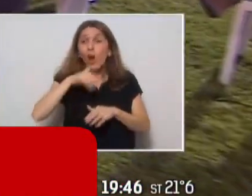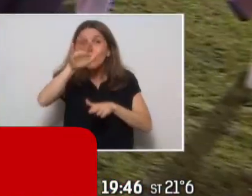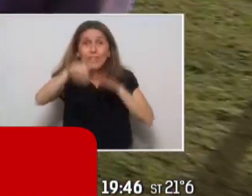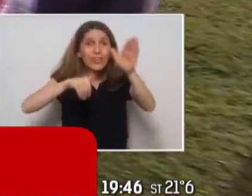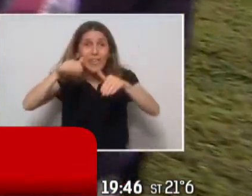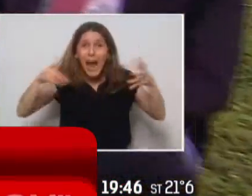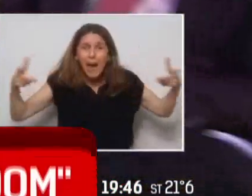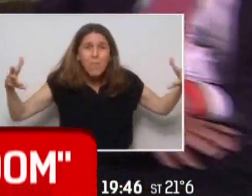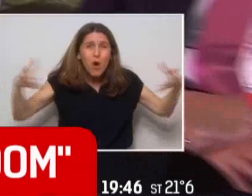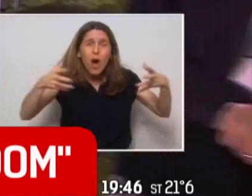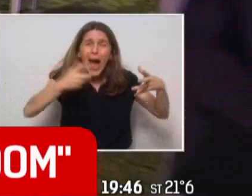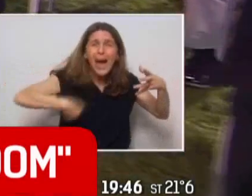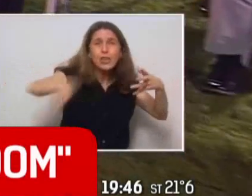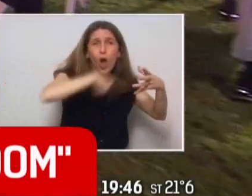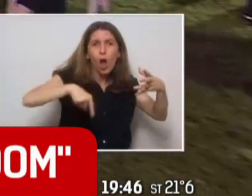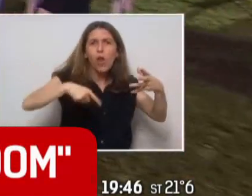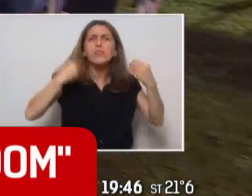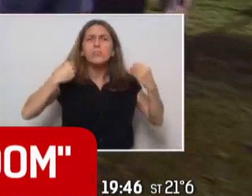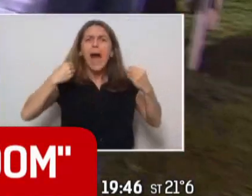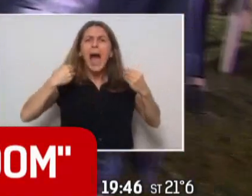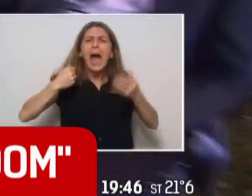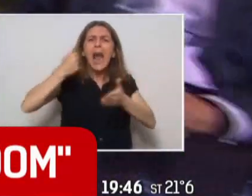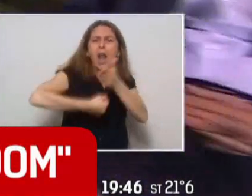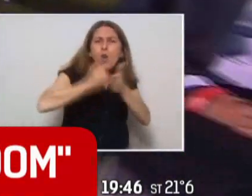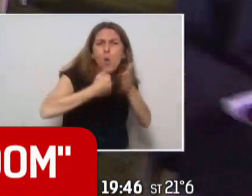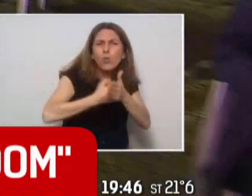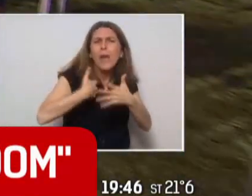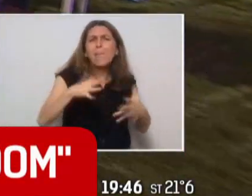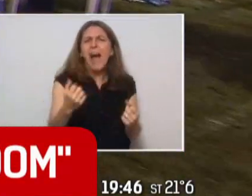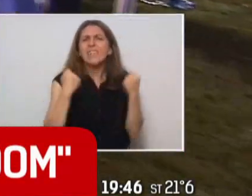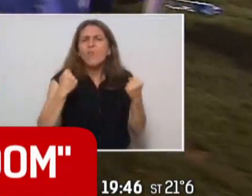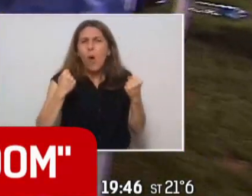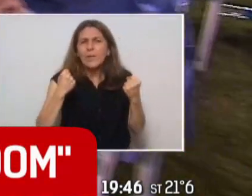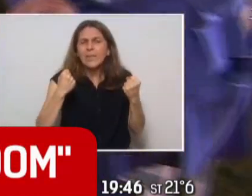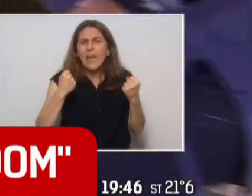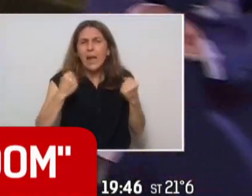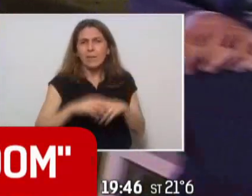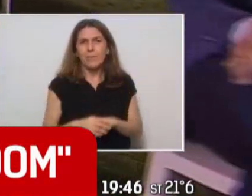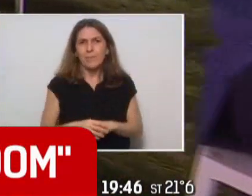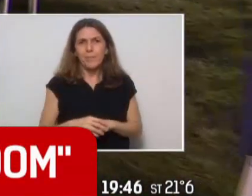a que salgamos a la calle a militar con más fuerza que nunca.